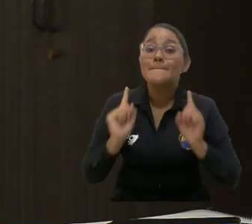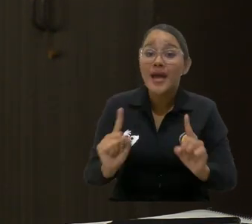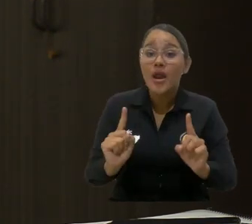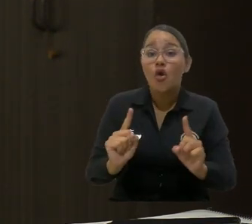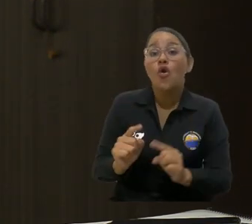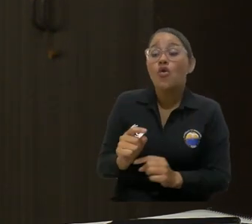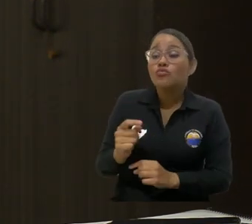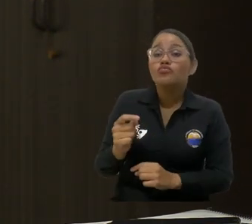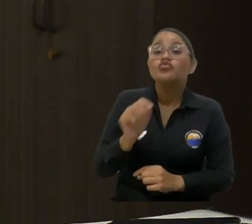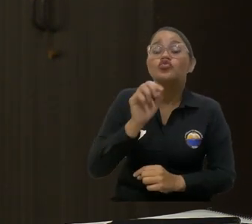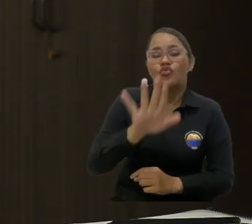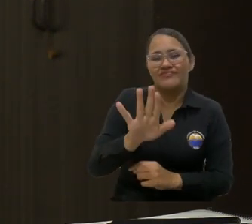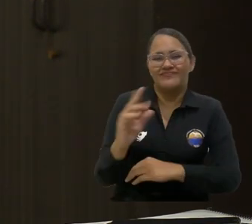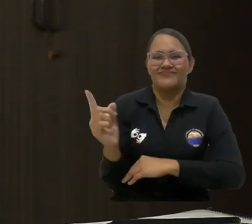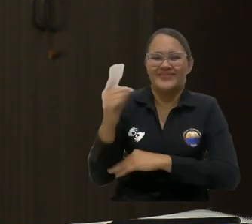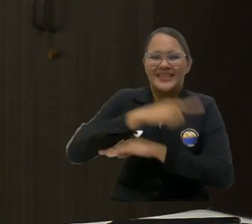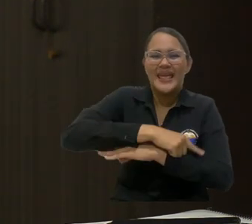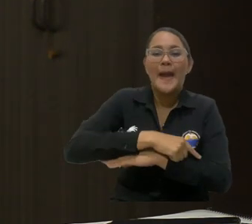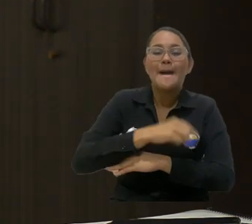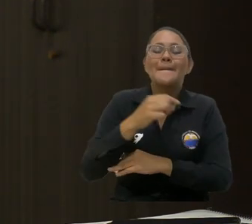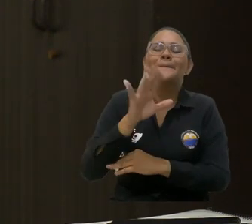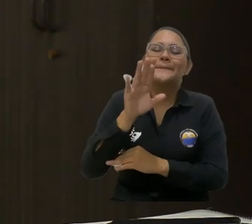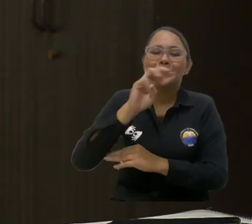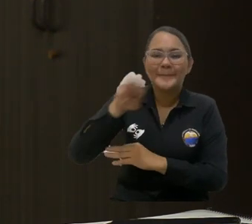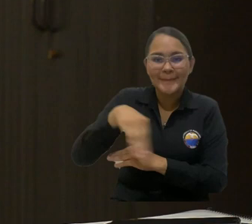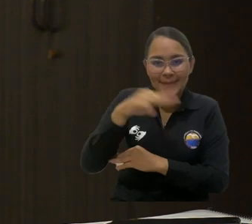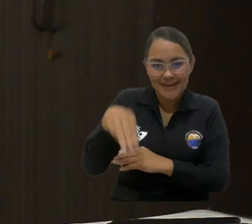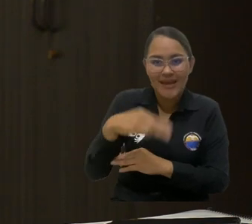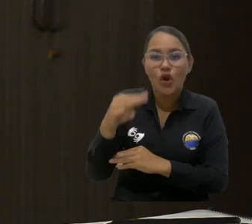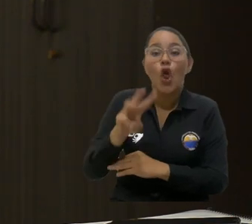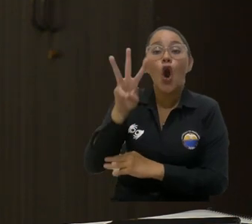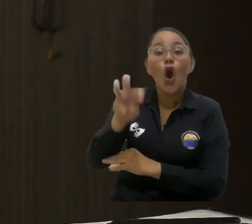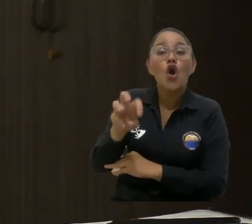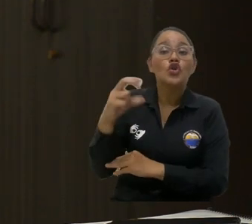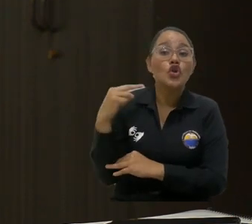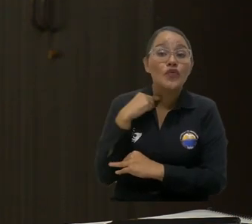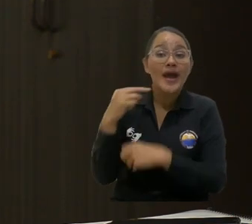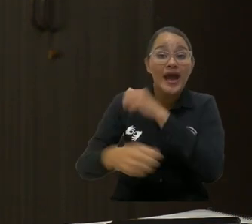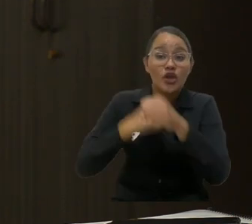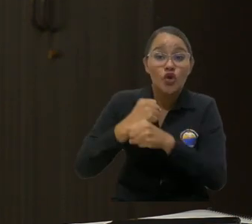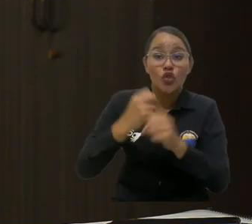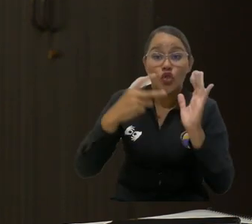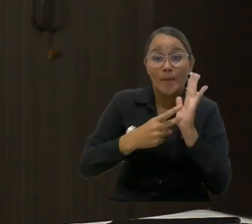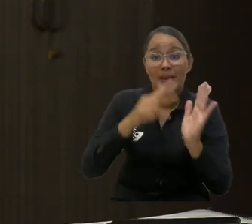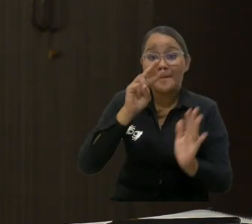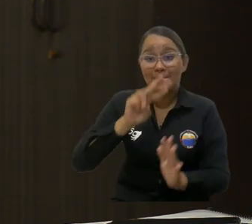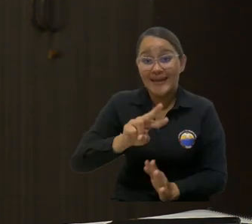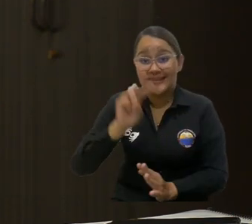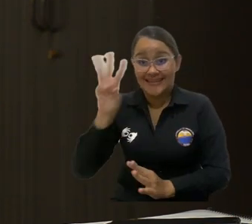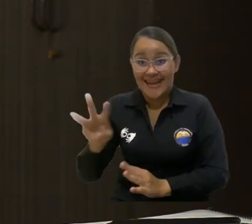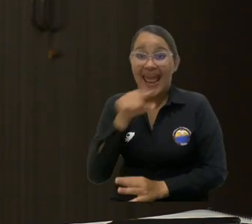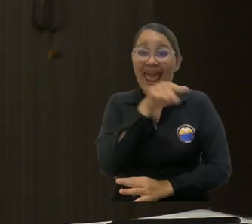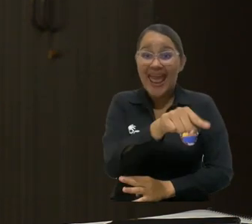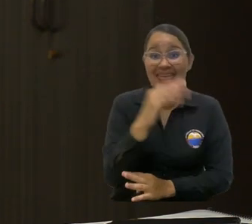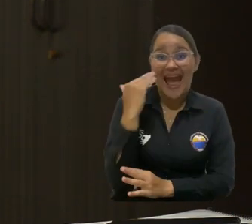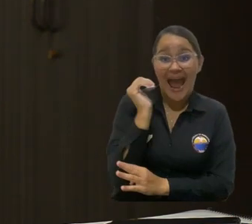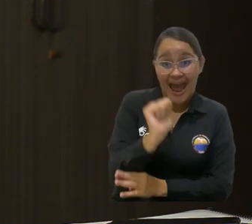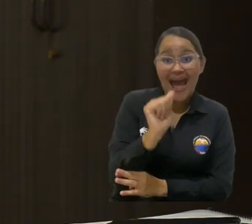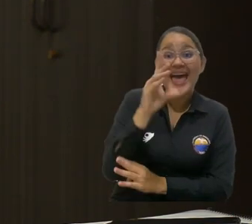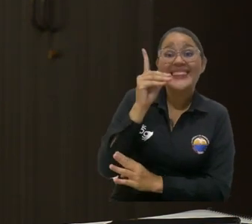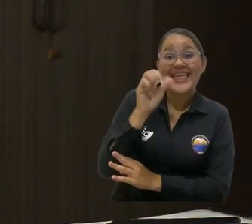Teniendo en cuenta que el día miércoles 8 de noviembre del 2023, la estudiante Daniela Carolina Acevedo